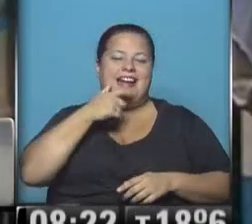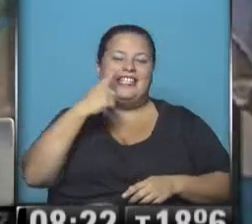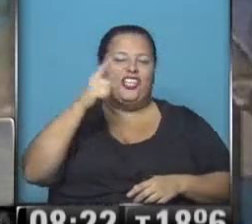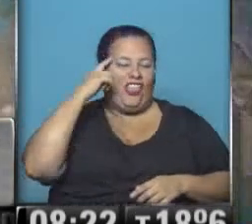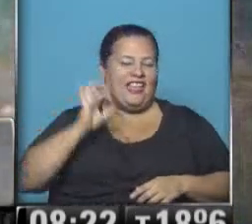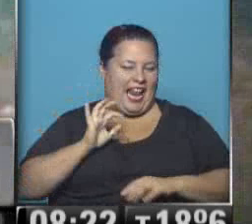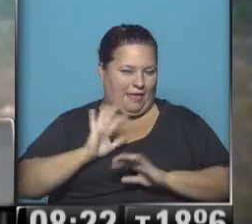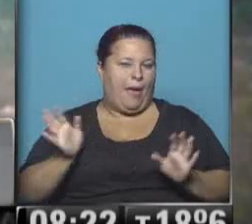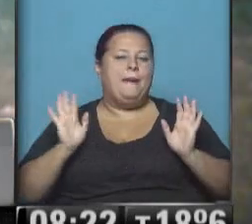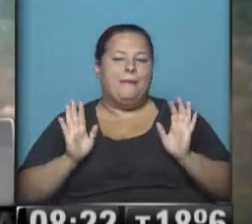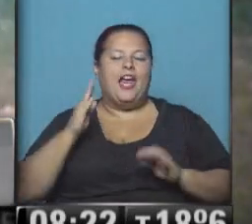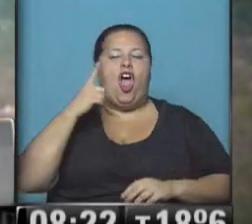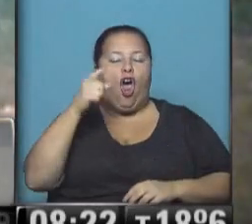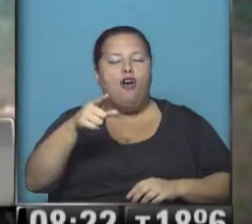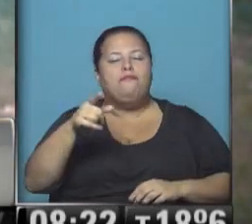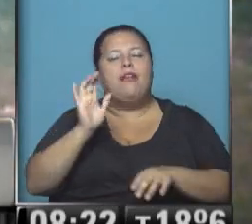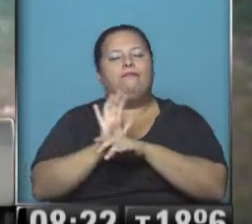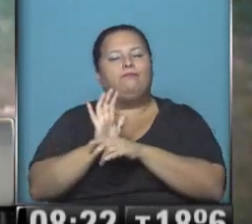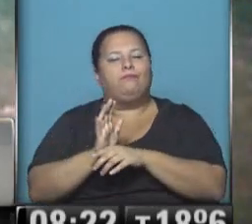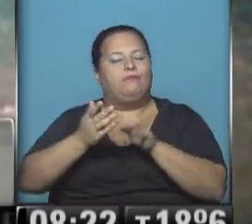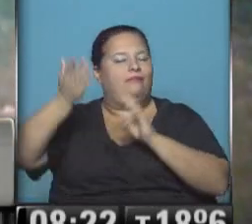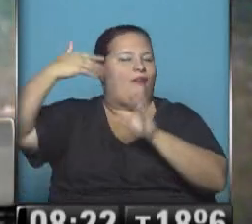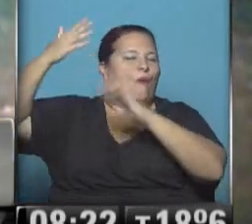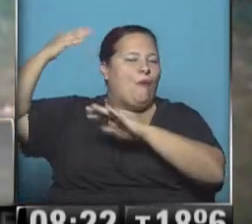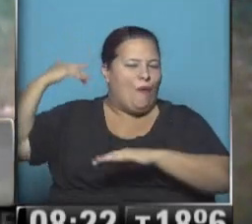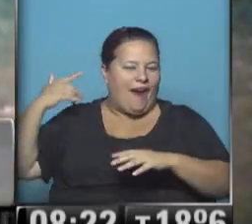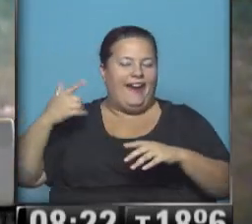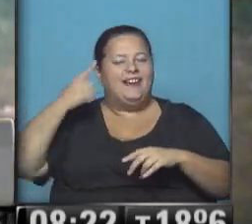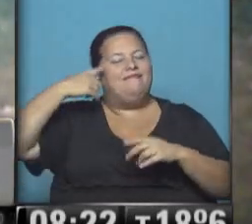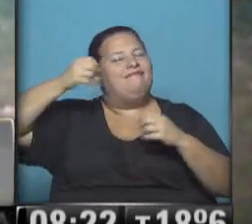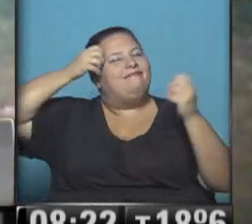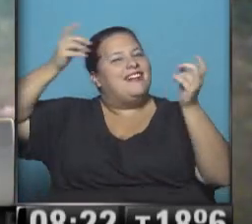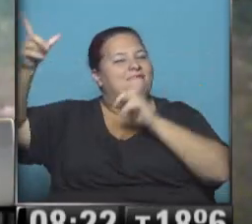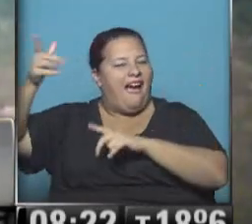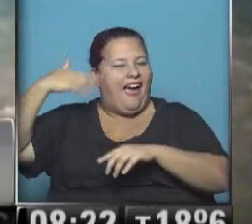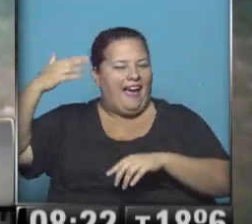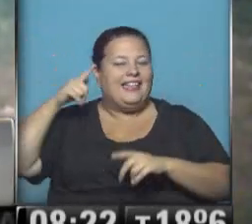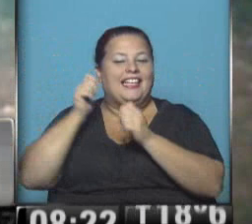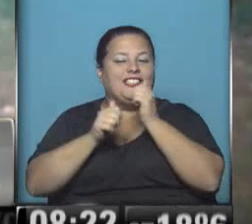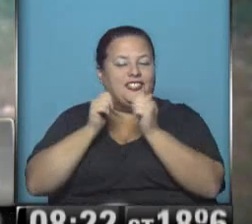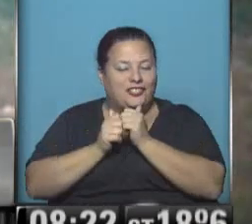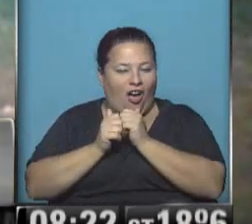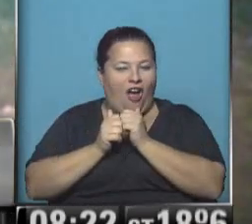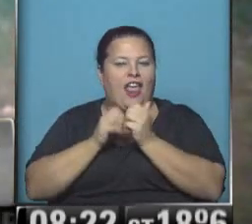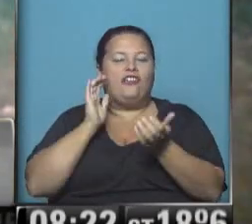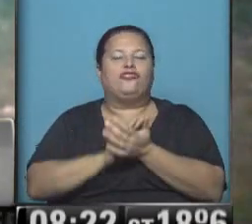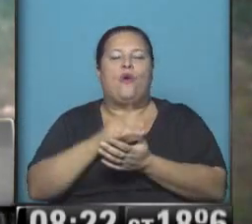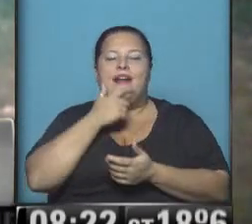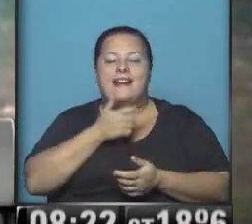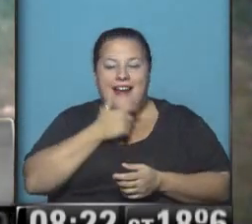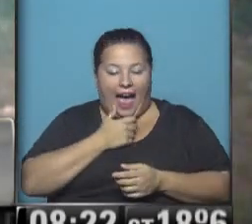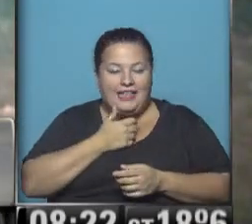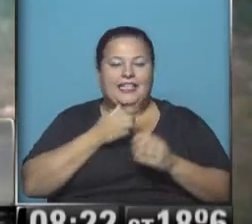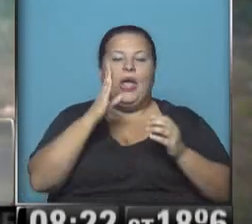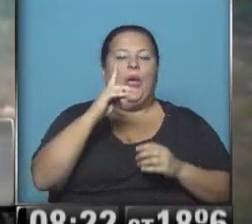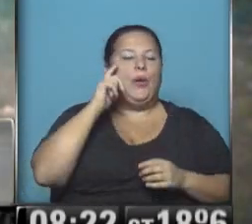años nada más, pero bueno, Pelé Gómez fue más allá. Se dejó llevar. Y en este caso las historias que tienen que ver con Racing van desde